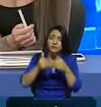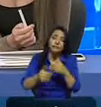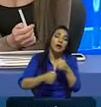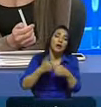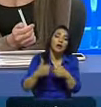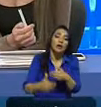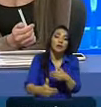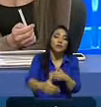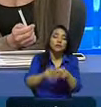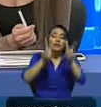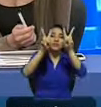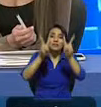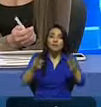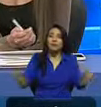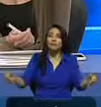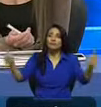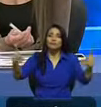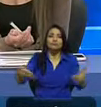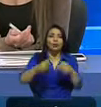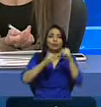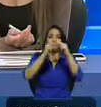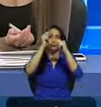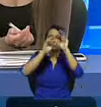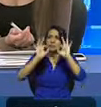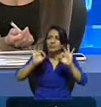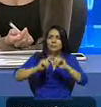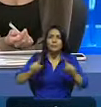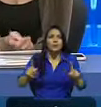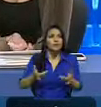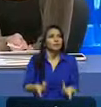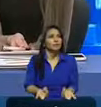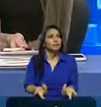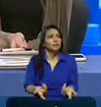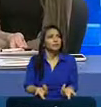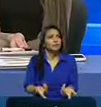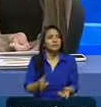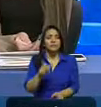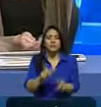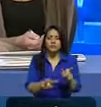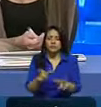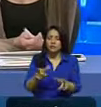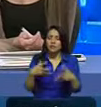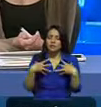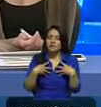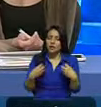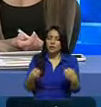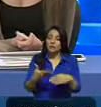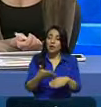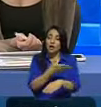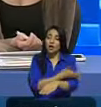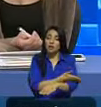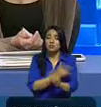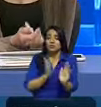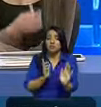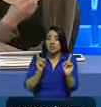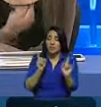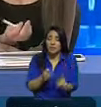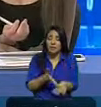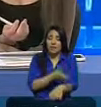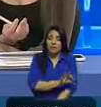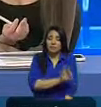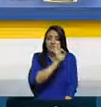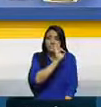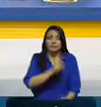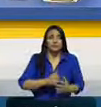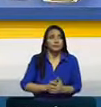años en infraestructura. ¿Pero qué sacamos curando a los enfermos en lugar de prevenir la salud? Bueno, primero hay